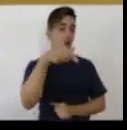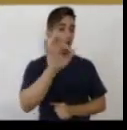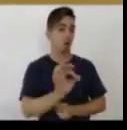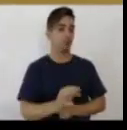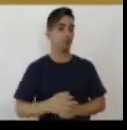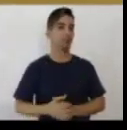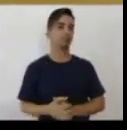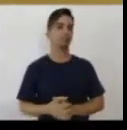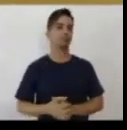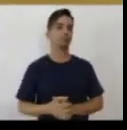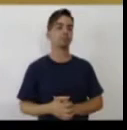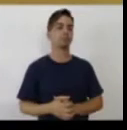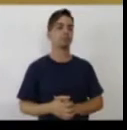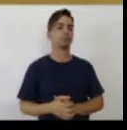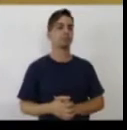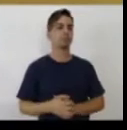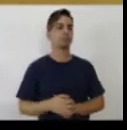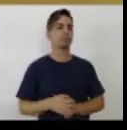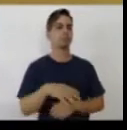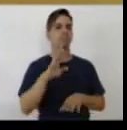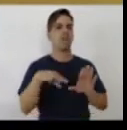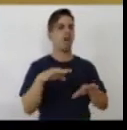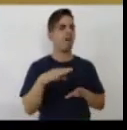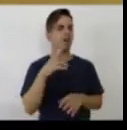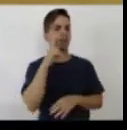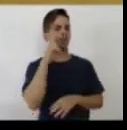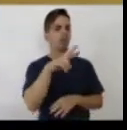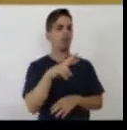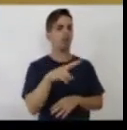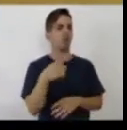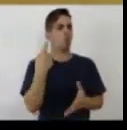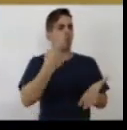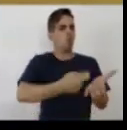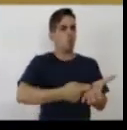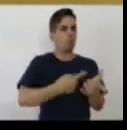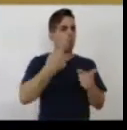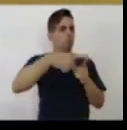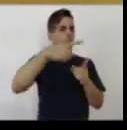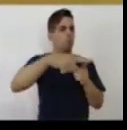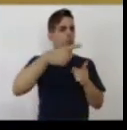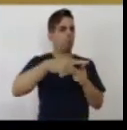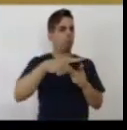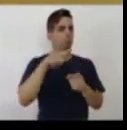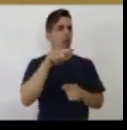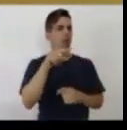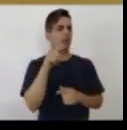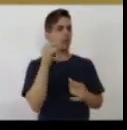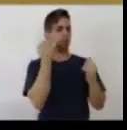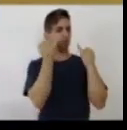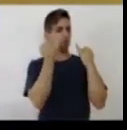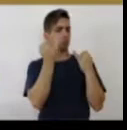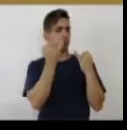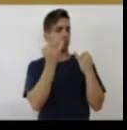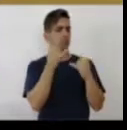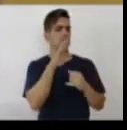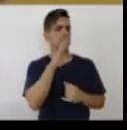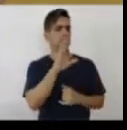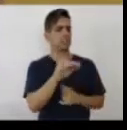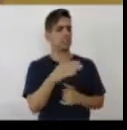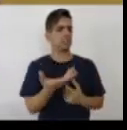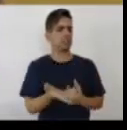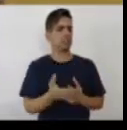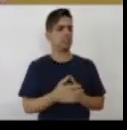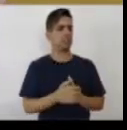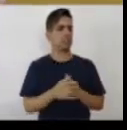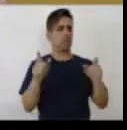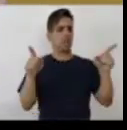voy a poner. ¿Cuántas veces no hemos encontrado que compramos un producto y nos está indicando los parámetros o el